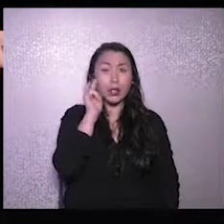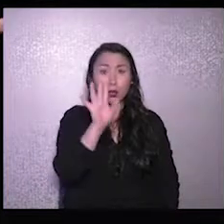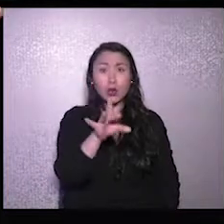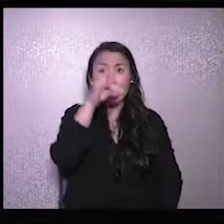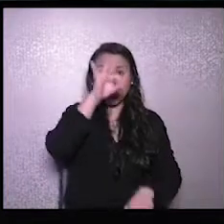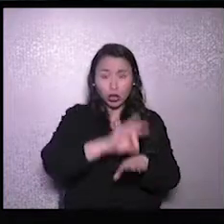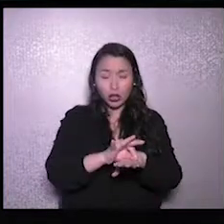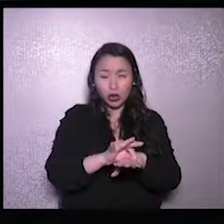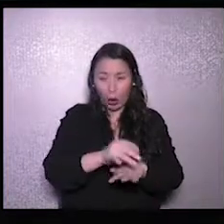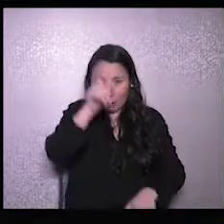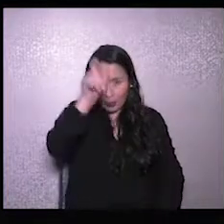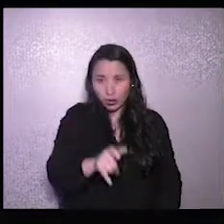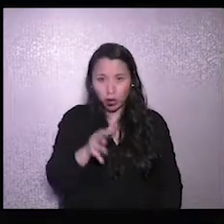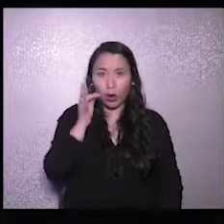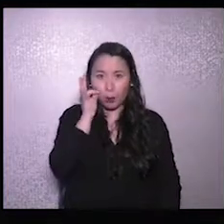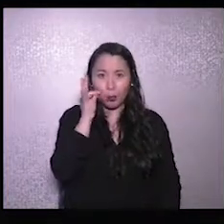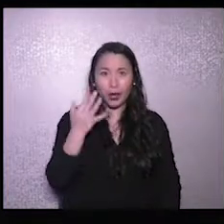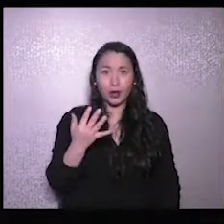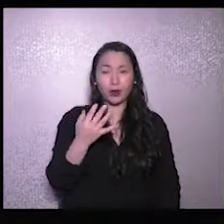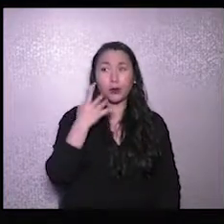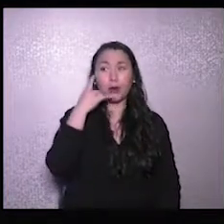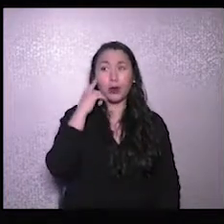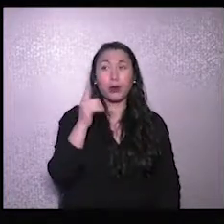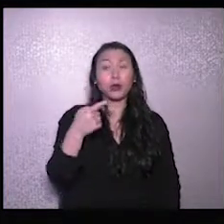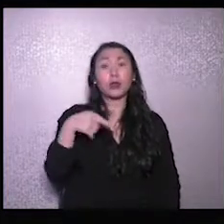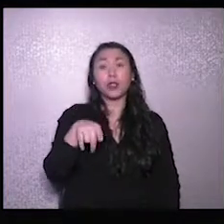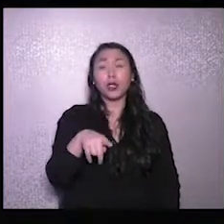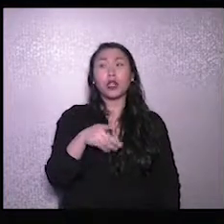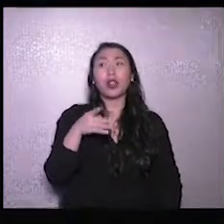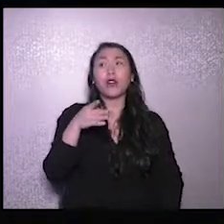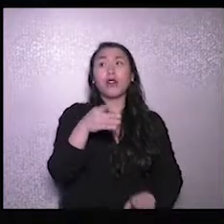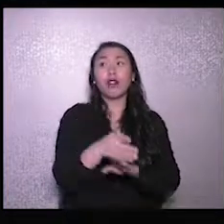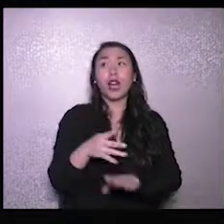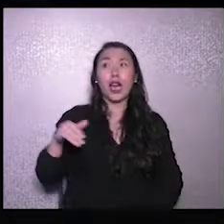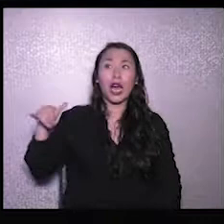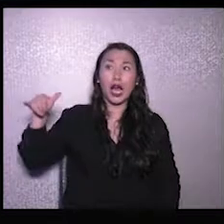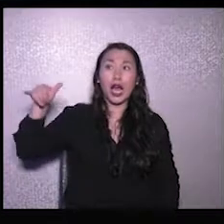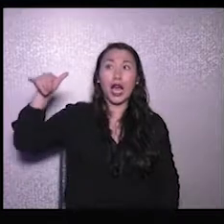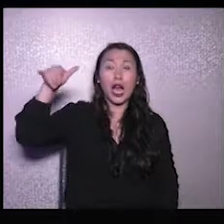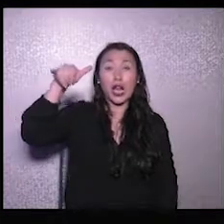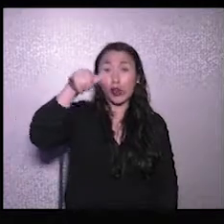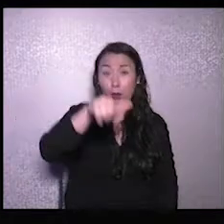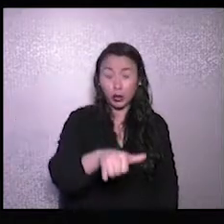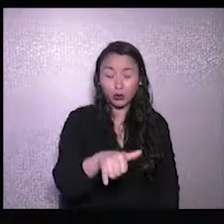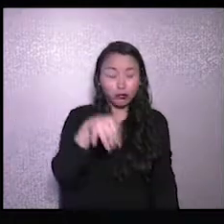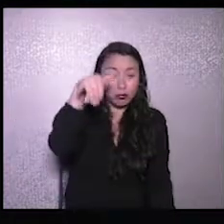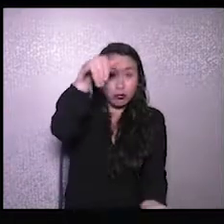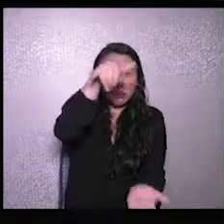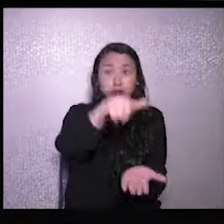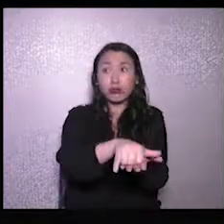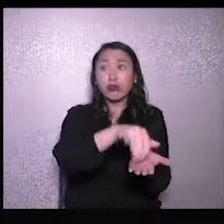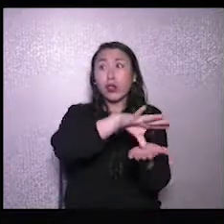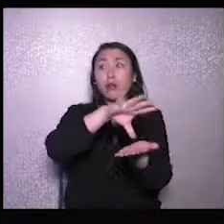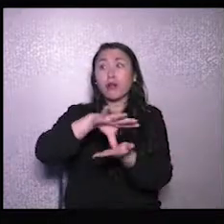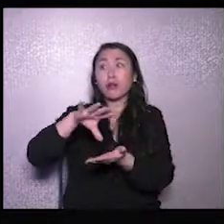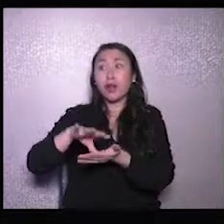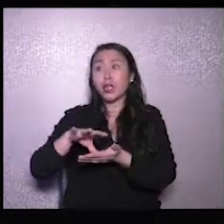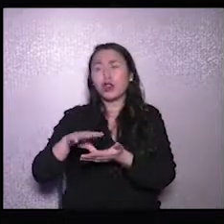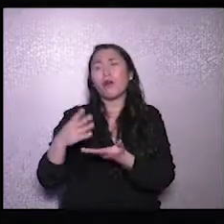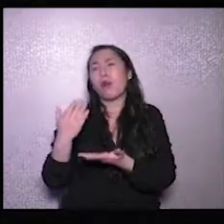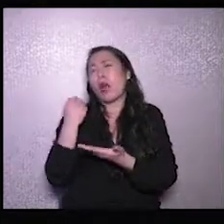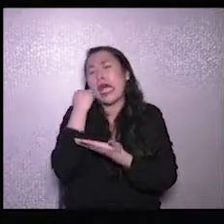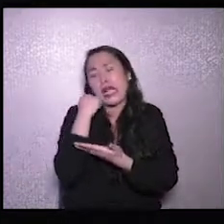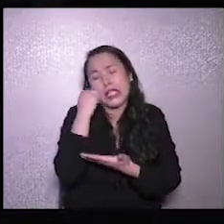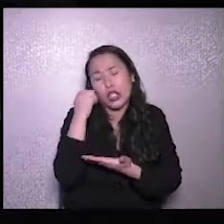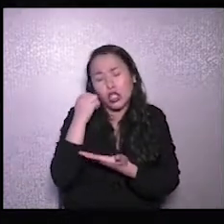humanos. Pero cuando usted va al aeropuerto, sobre todo en países muy gentiles con los inmigrantes como Estados Unidos, por